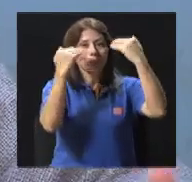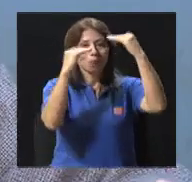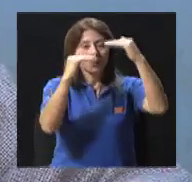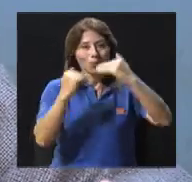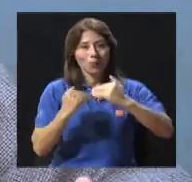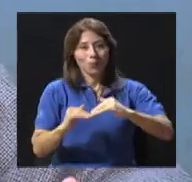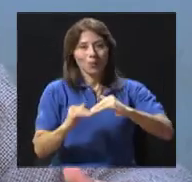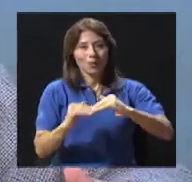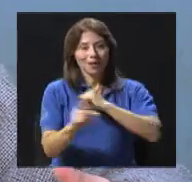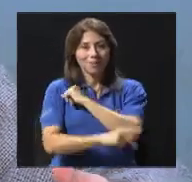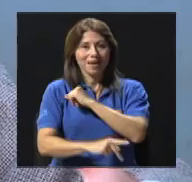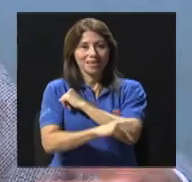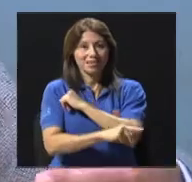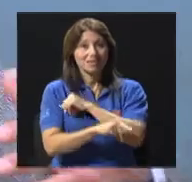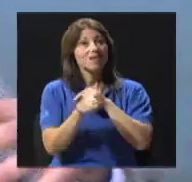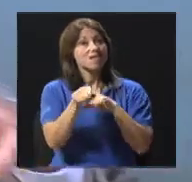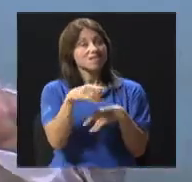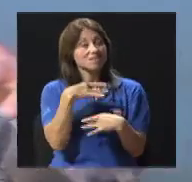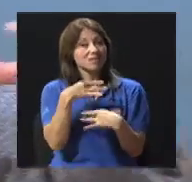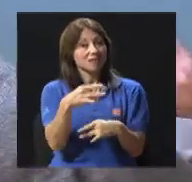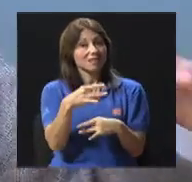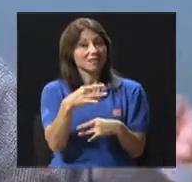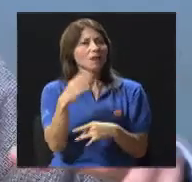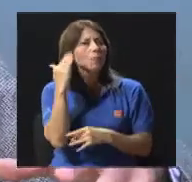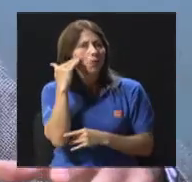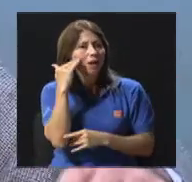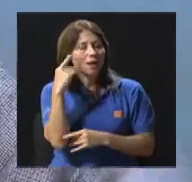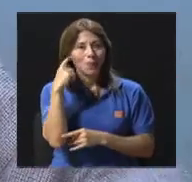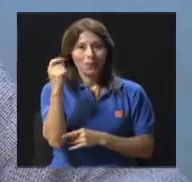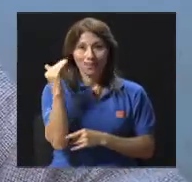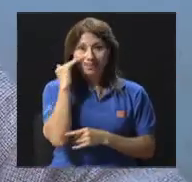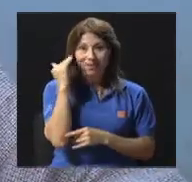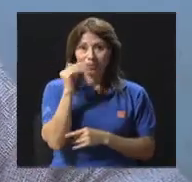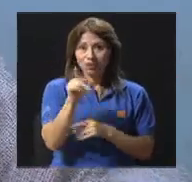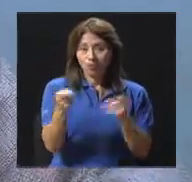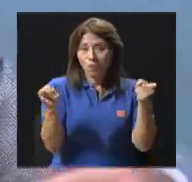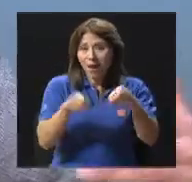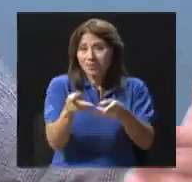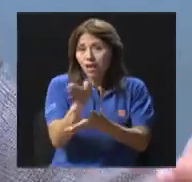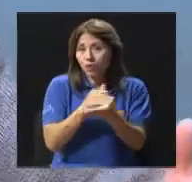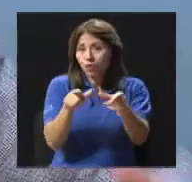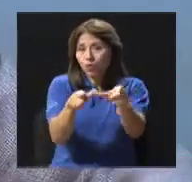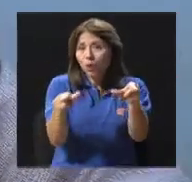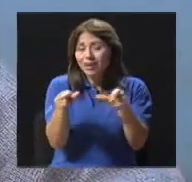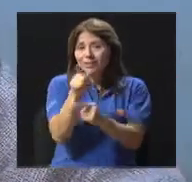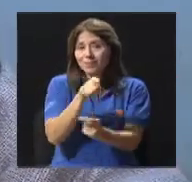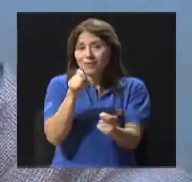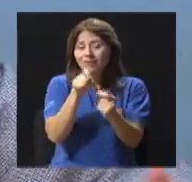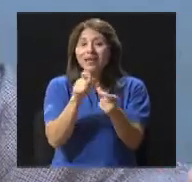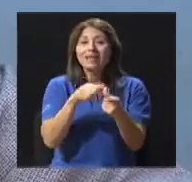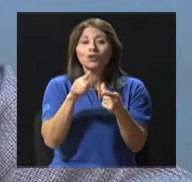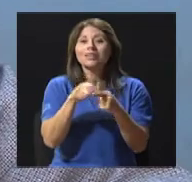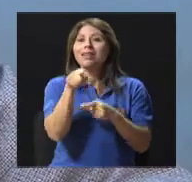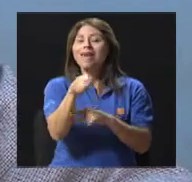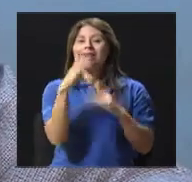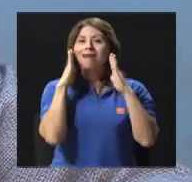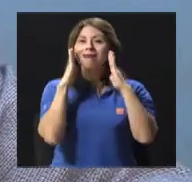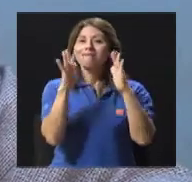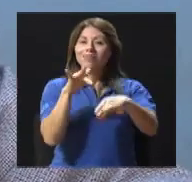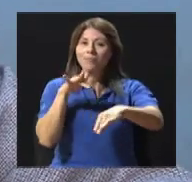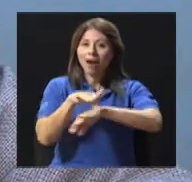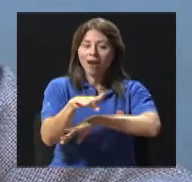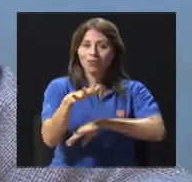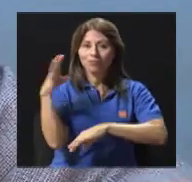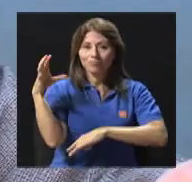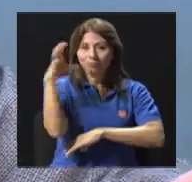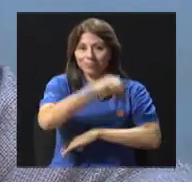¿Por qué razón? Porque bueno, sabemos que si este comportamiento se da en ciertas zonas del país, pues ahí se va a intensificar el diagnóstico temprano, que es la clave